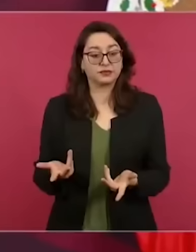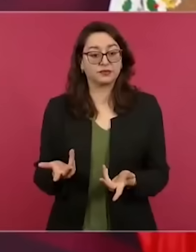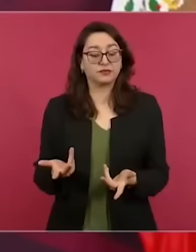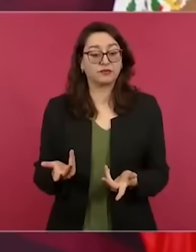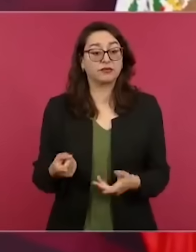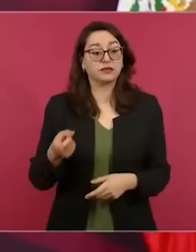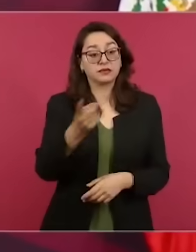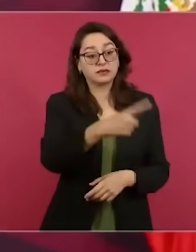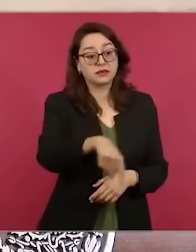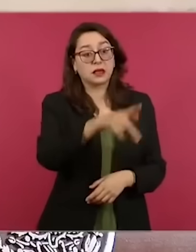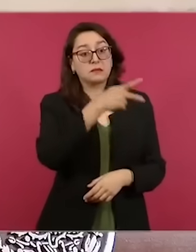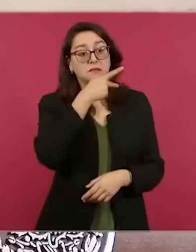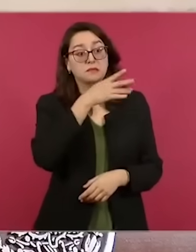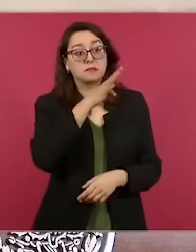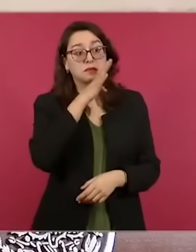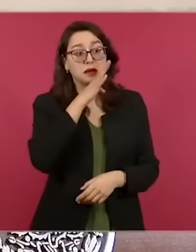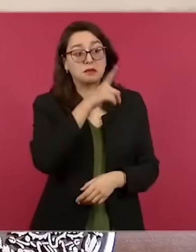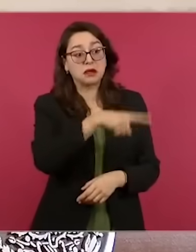informe ayer,